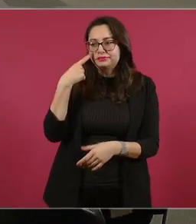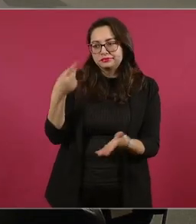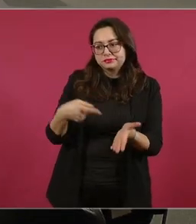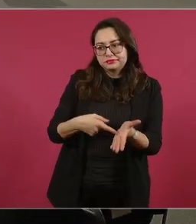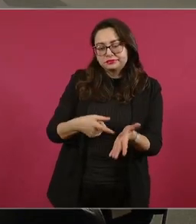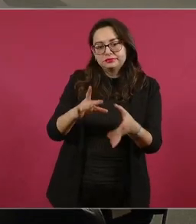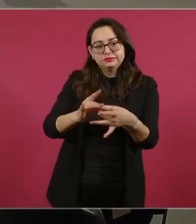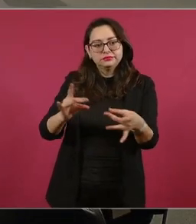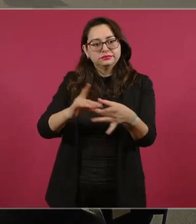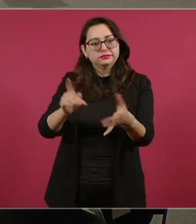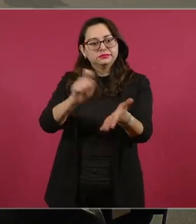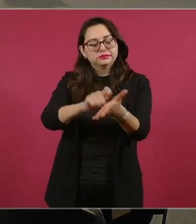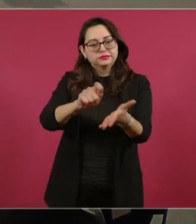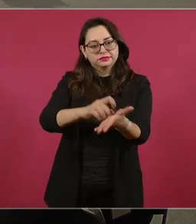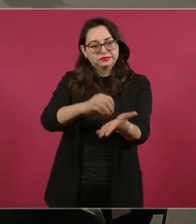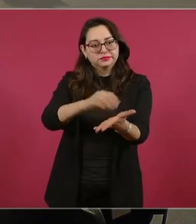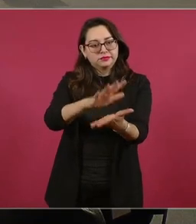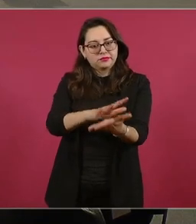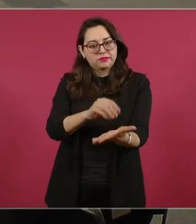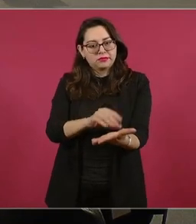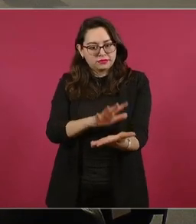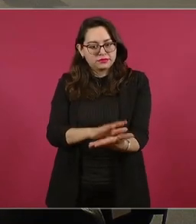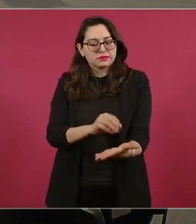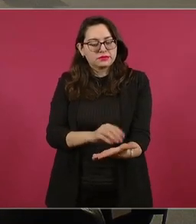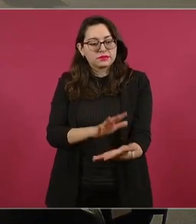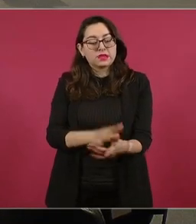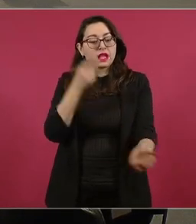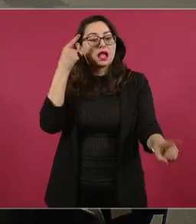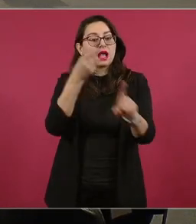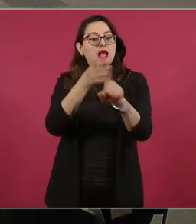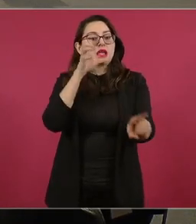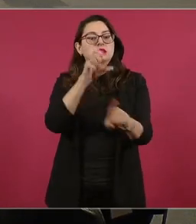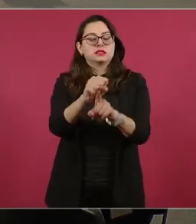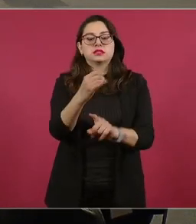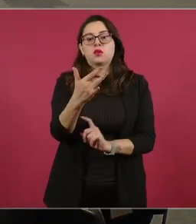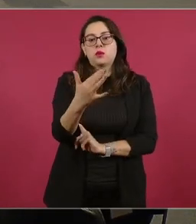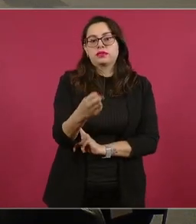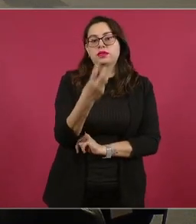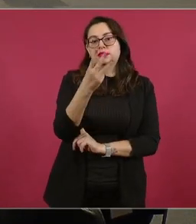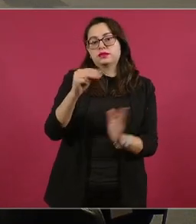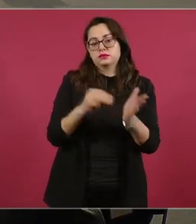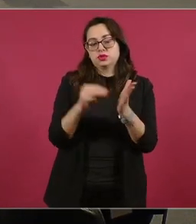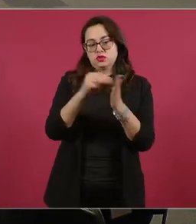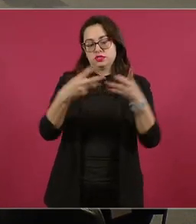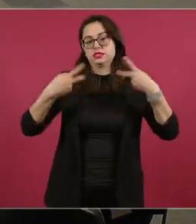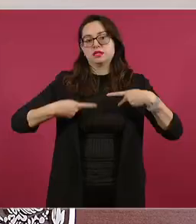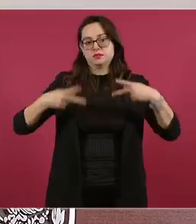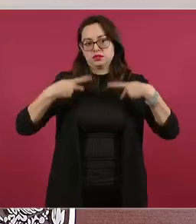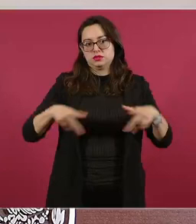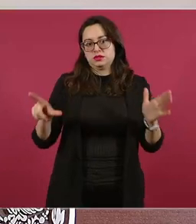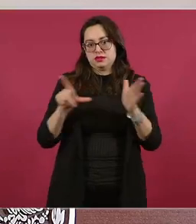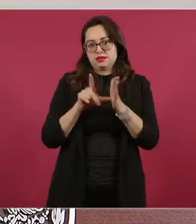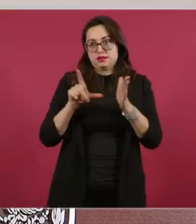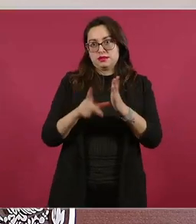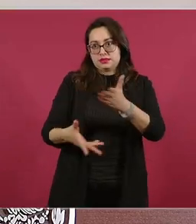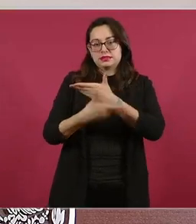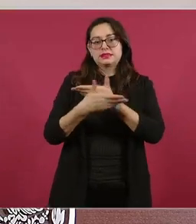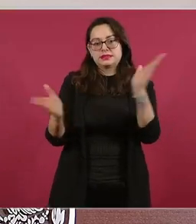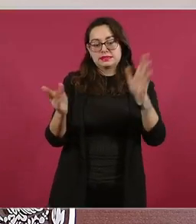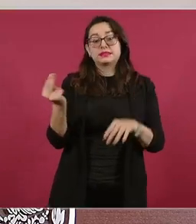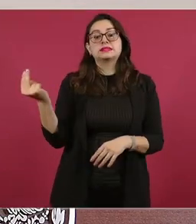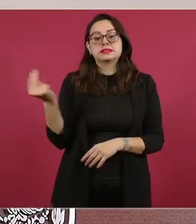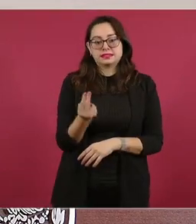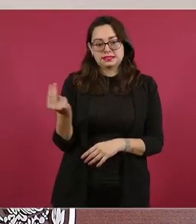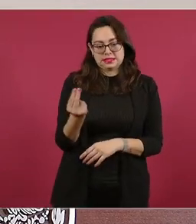53.2 millones de personas. El otro tema que queremos informar tiene que ver justamente con